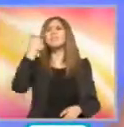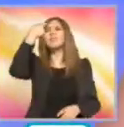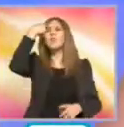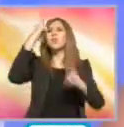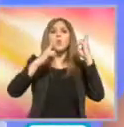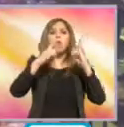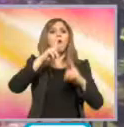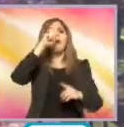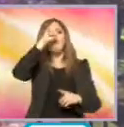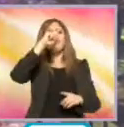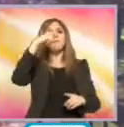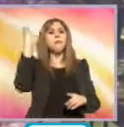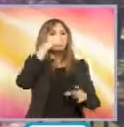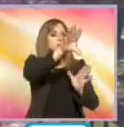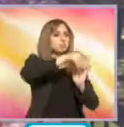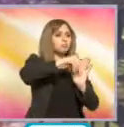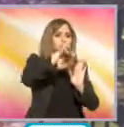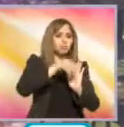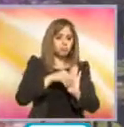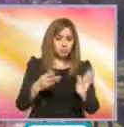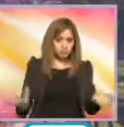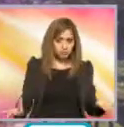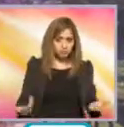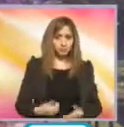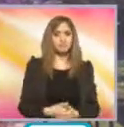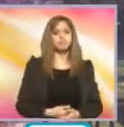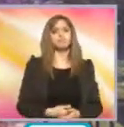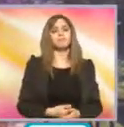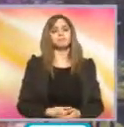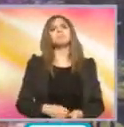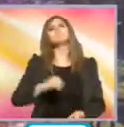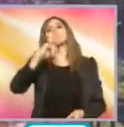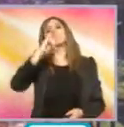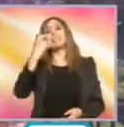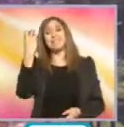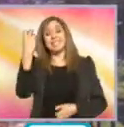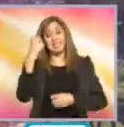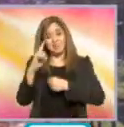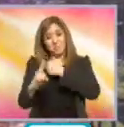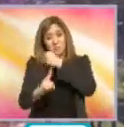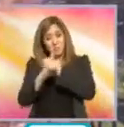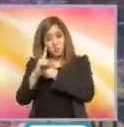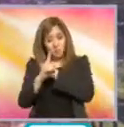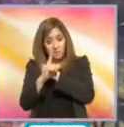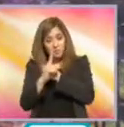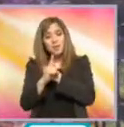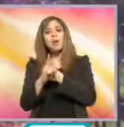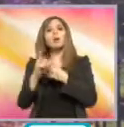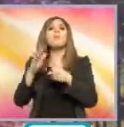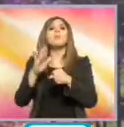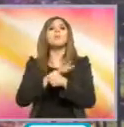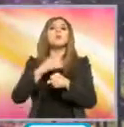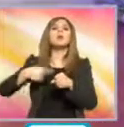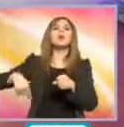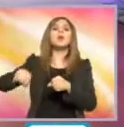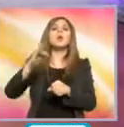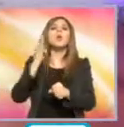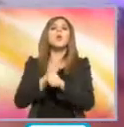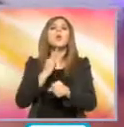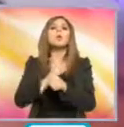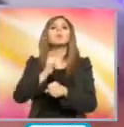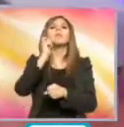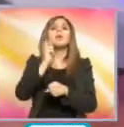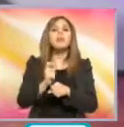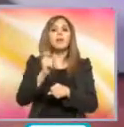Sí, y que ese es un grave problema incluso porque hoy vive un momento glorioso, por ejemplo, la